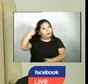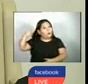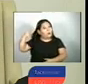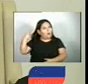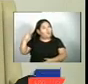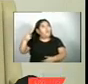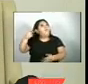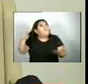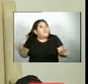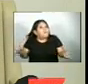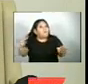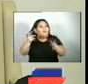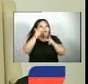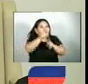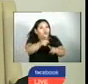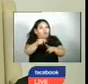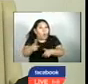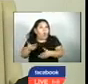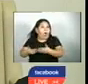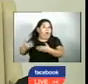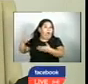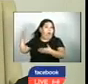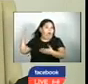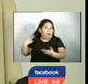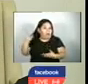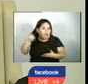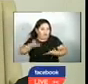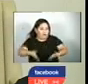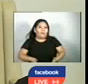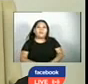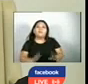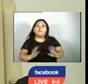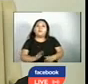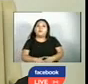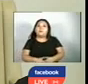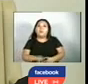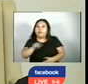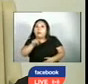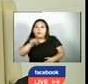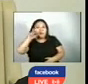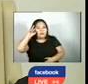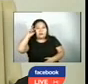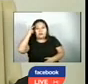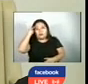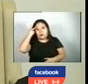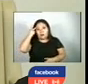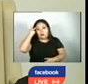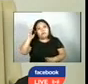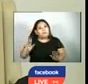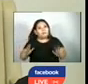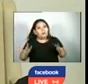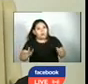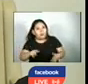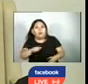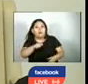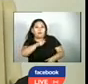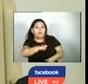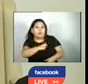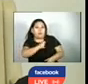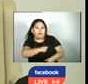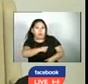conflicto armado, no nacieron dentro del marco del conflicto armado, pero eso no quiere decir que no hay una